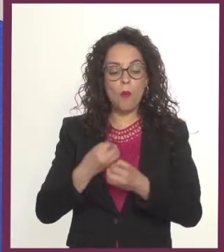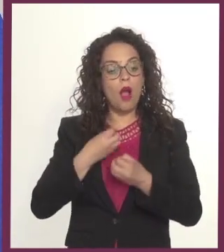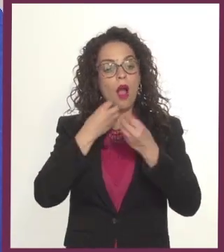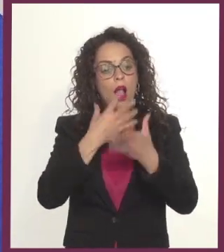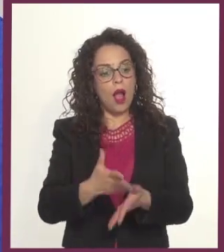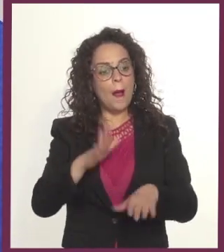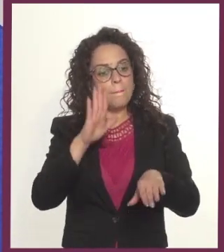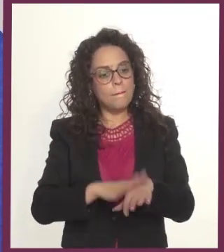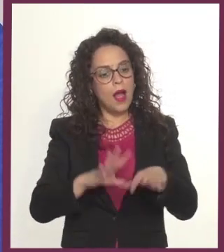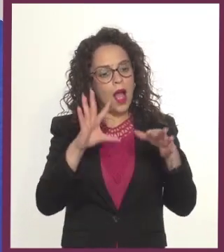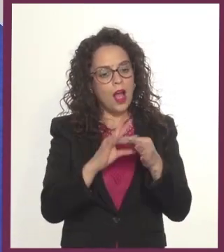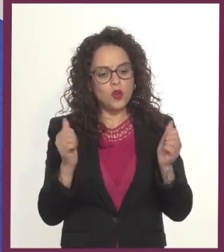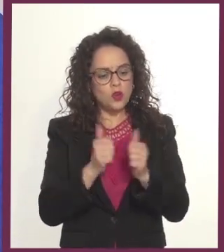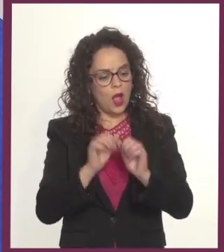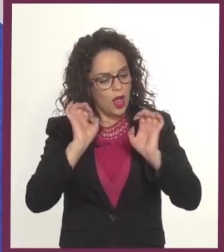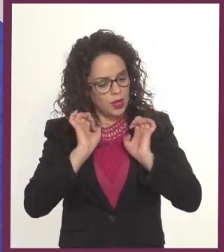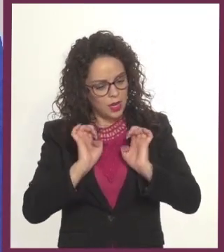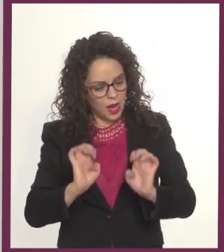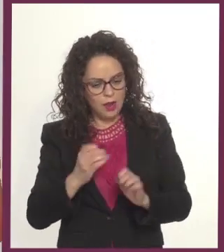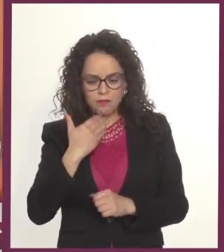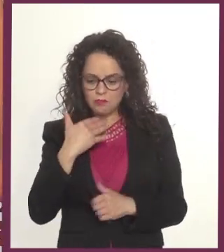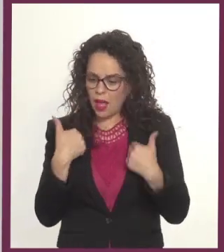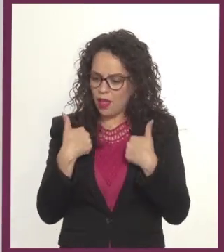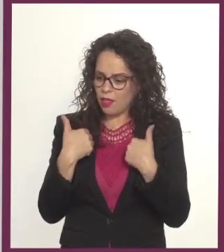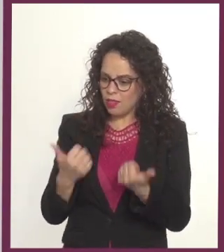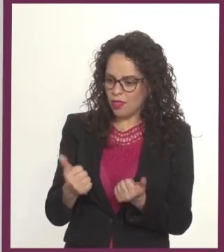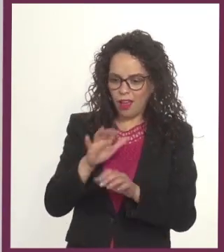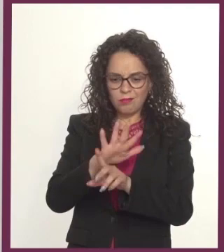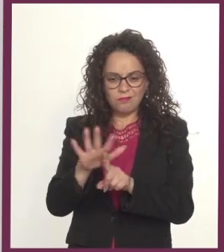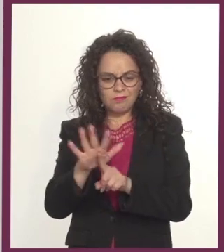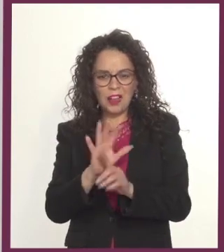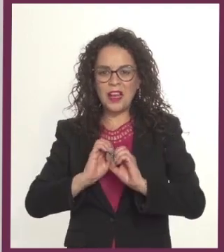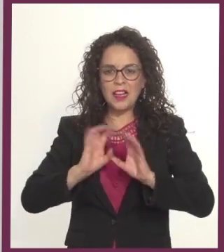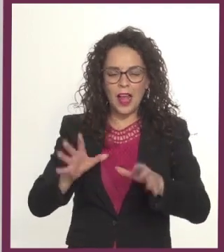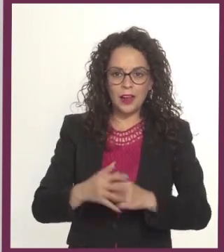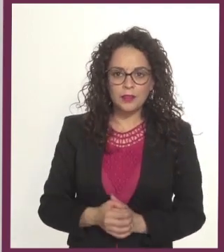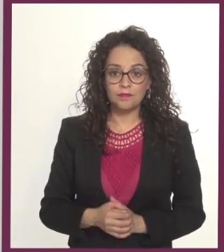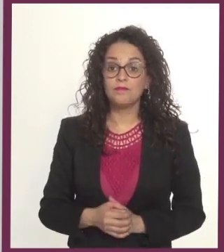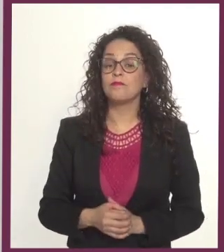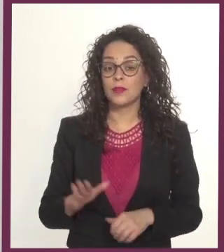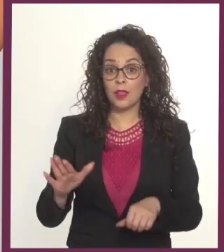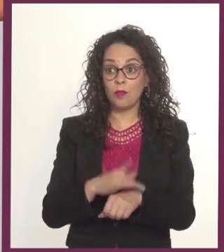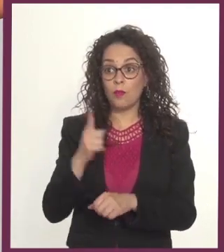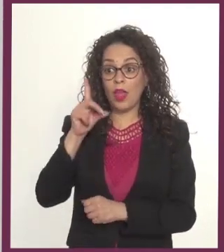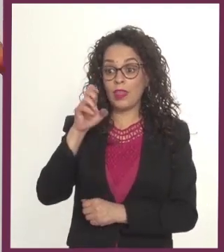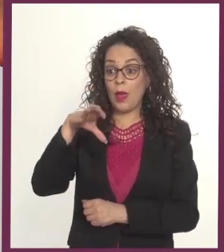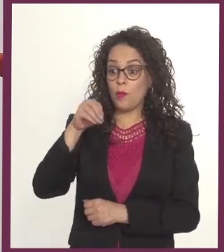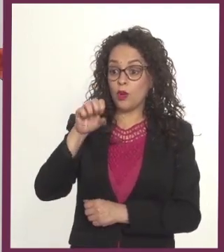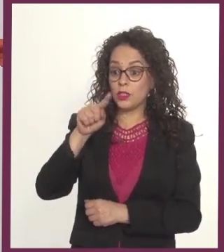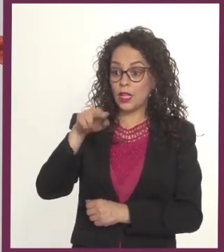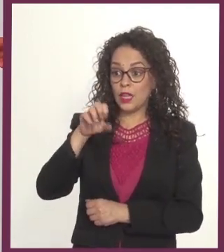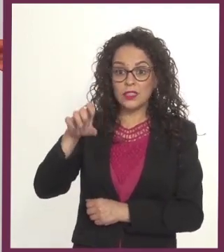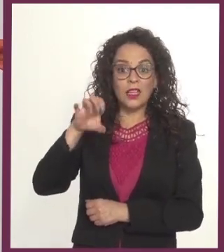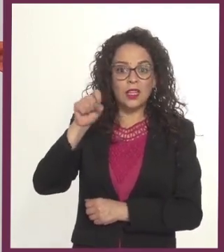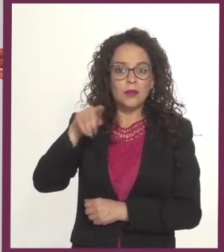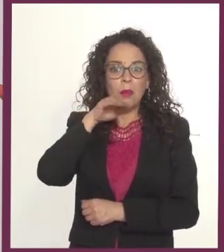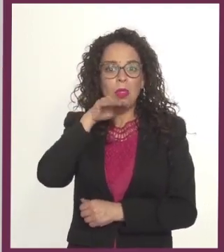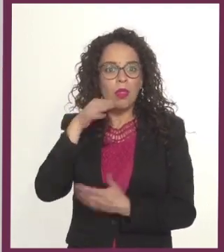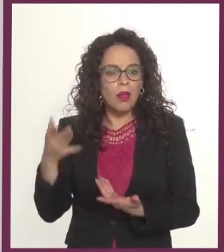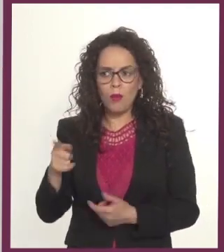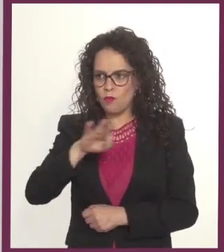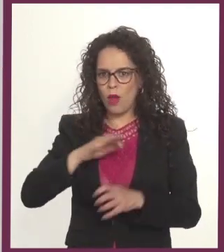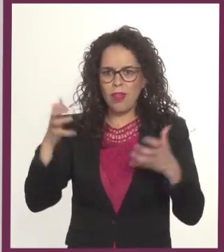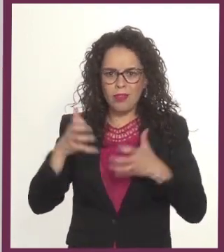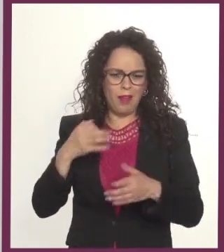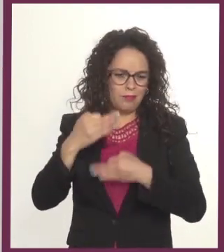fluida, elegante, persuasiva y comprensible. Y si Demóstenes, que era tartamudo, logró masterizarla, todos lo podemos hacer. Pero